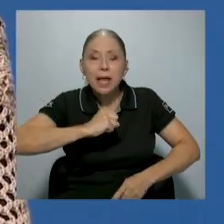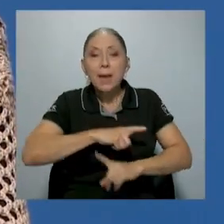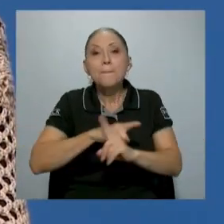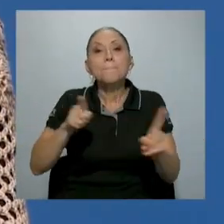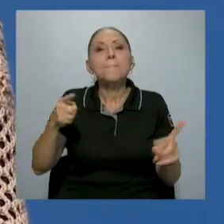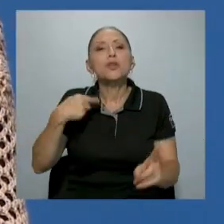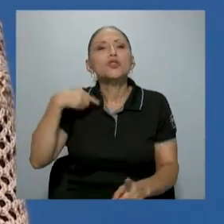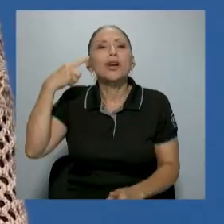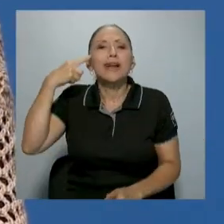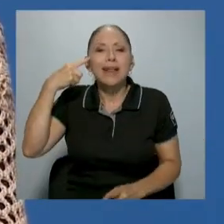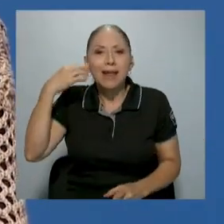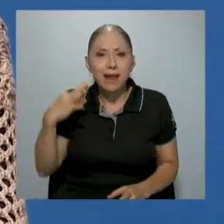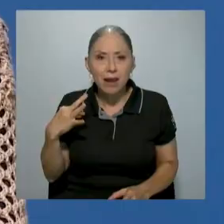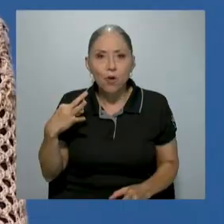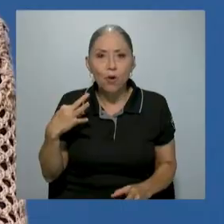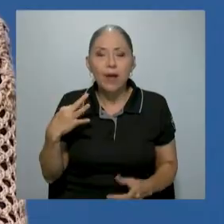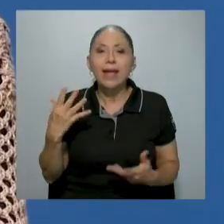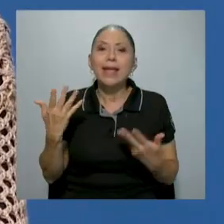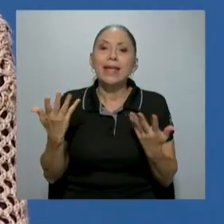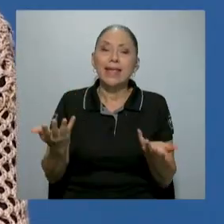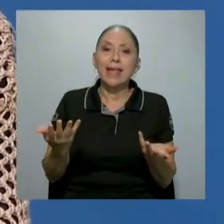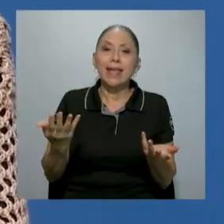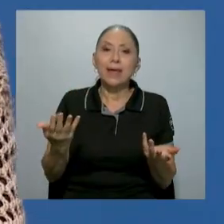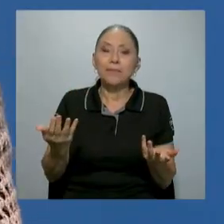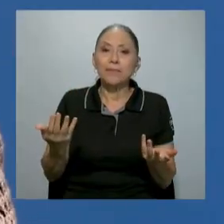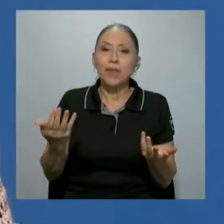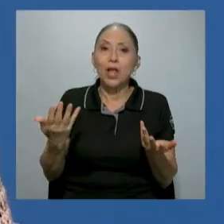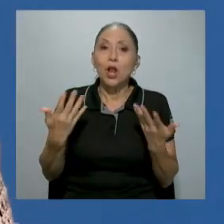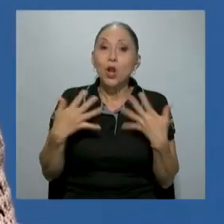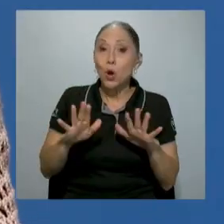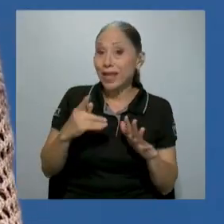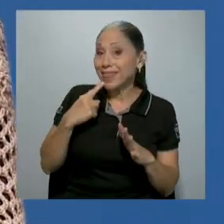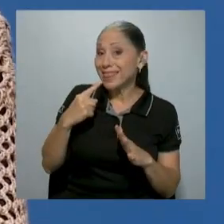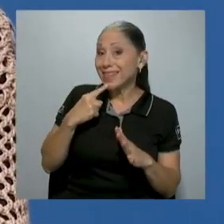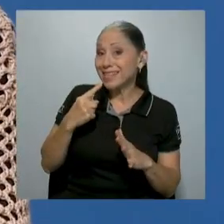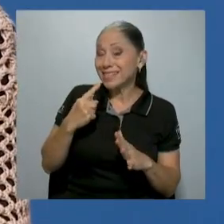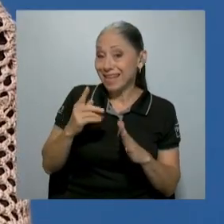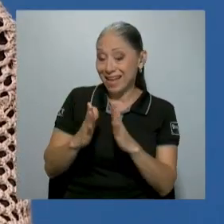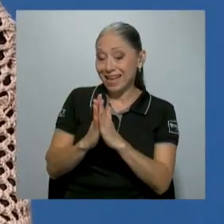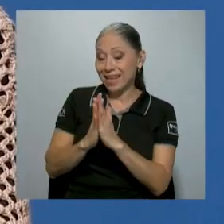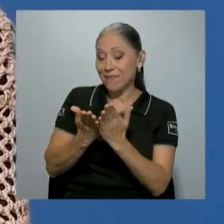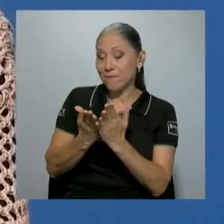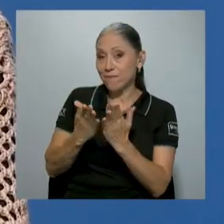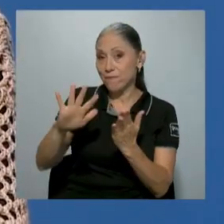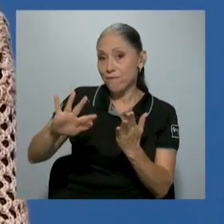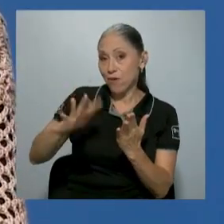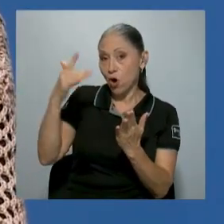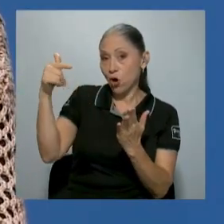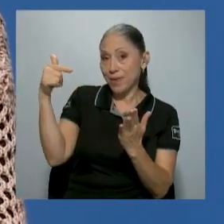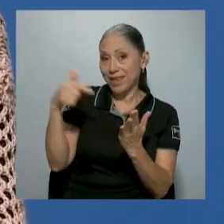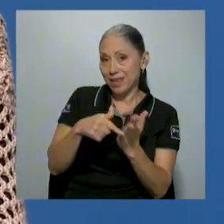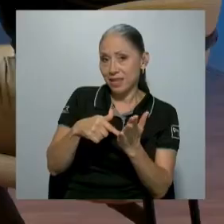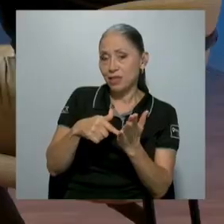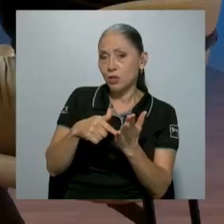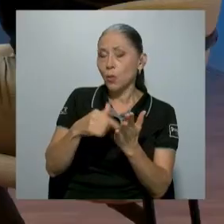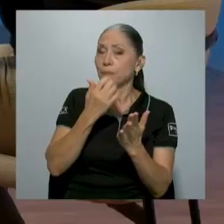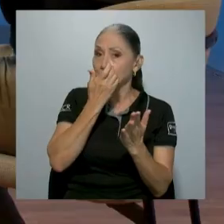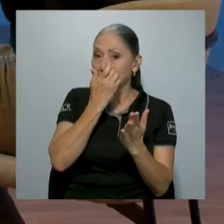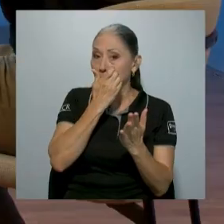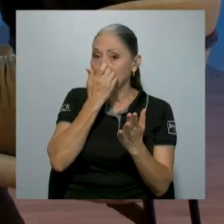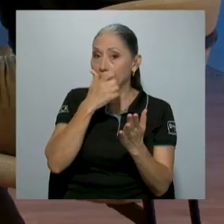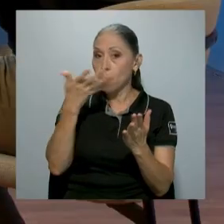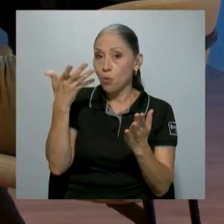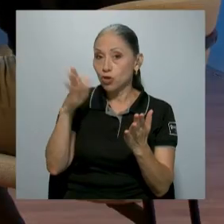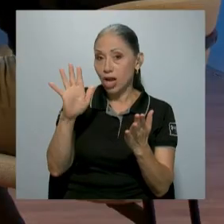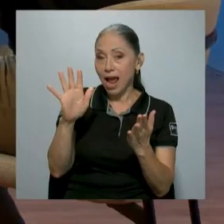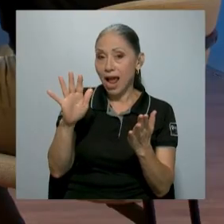que rescatando un poco lo que señala nuestro quinto informe, que efectivamente, como ya lo han